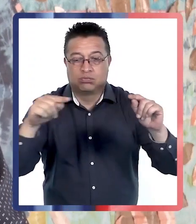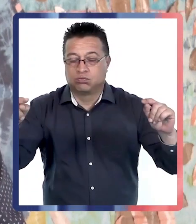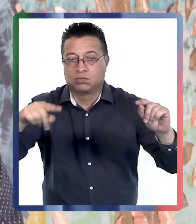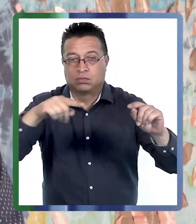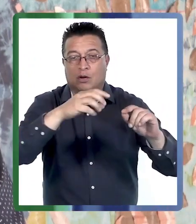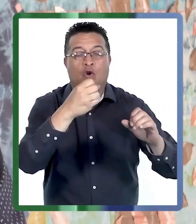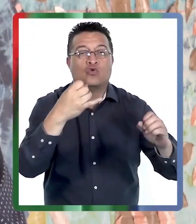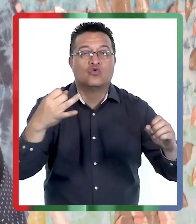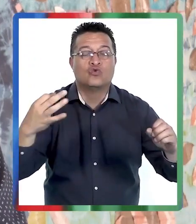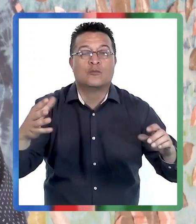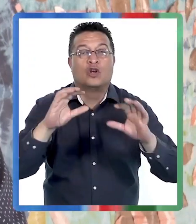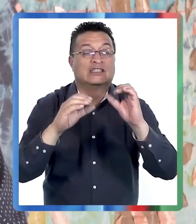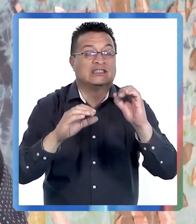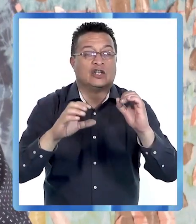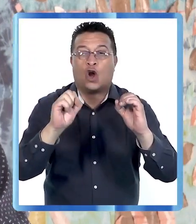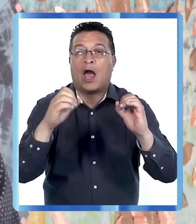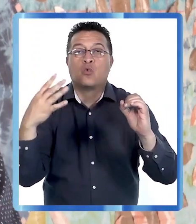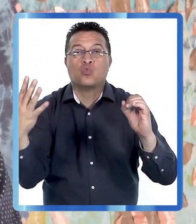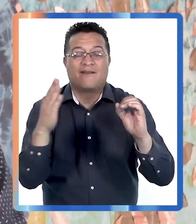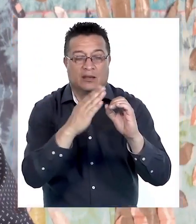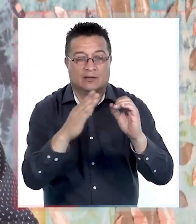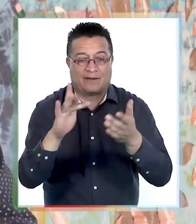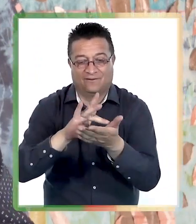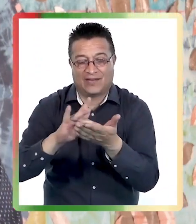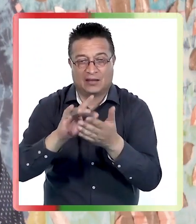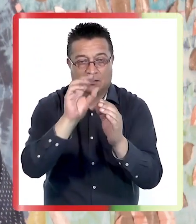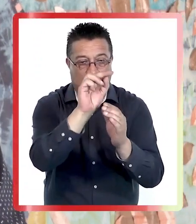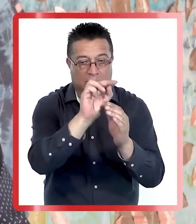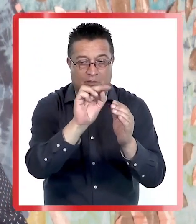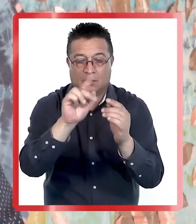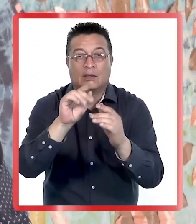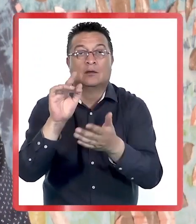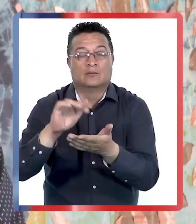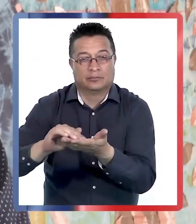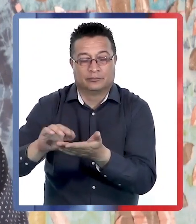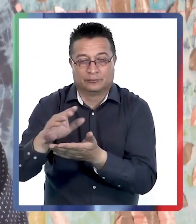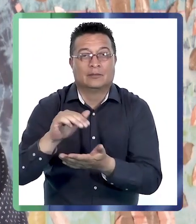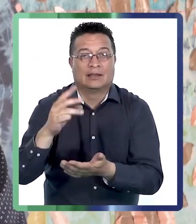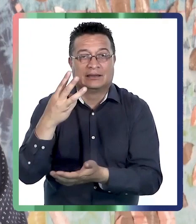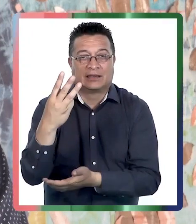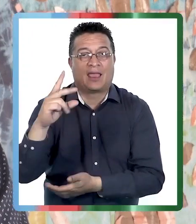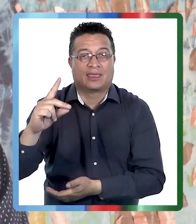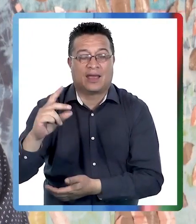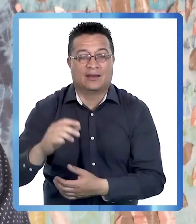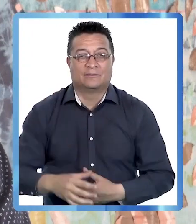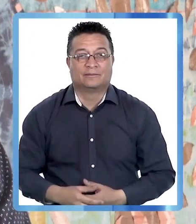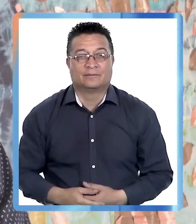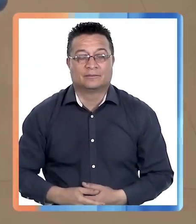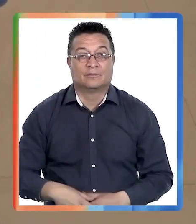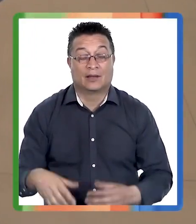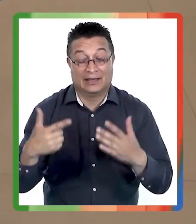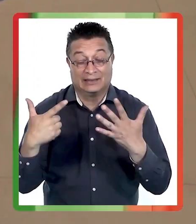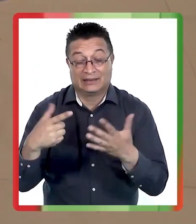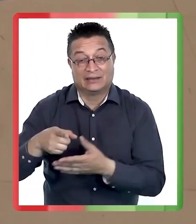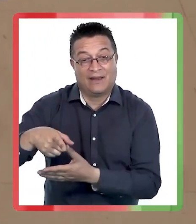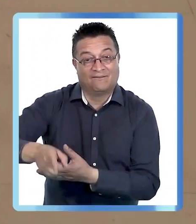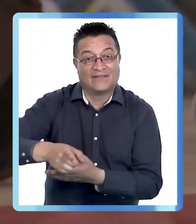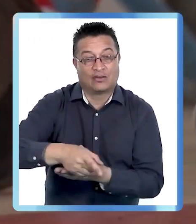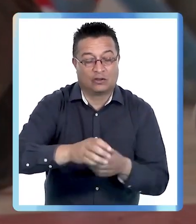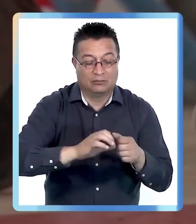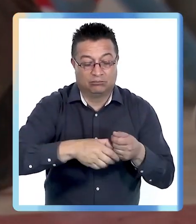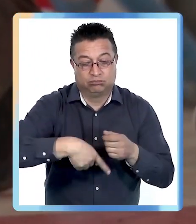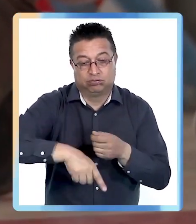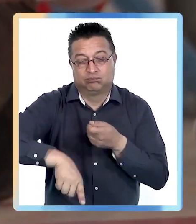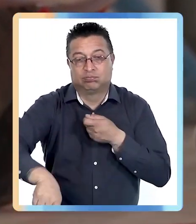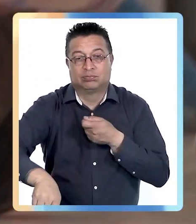y números del cero al nueve en braille pero también impresos en con tecnología 3D 7